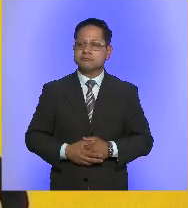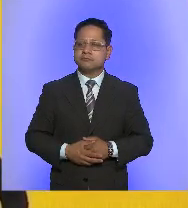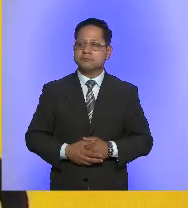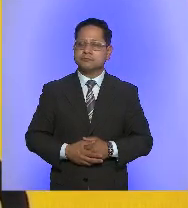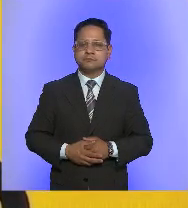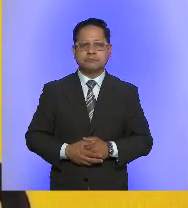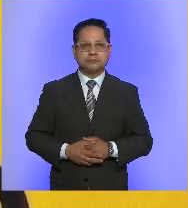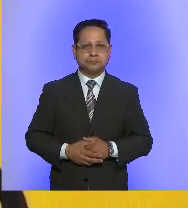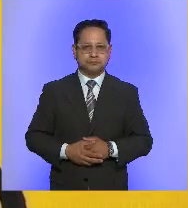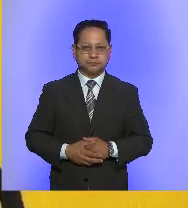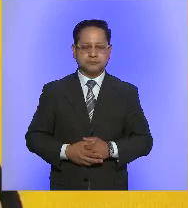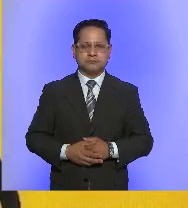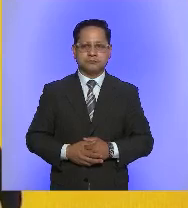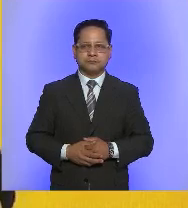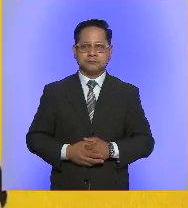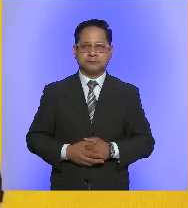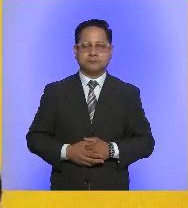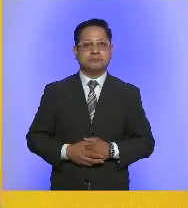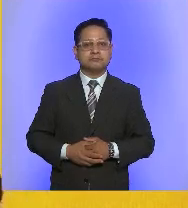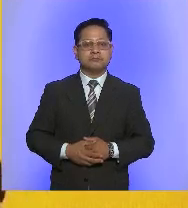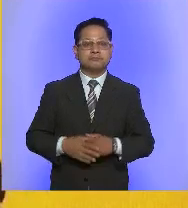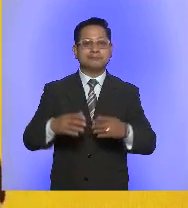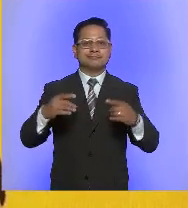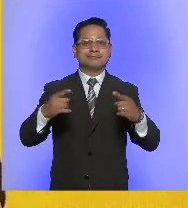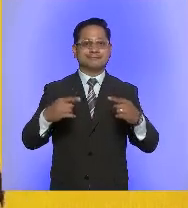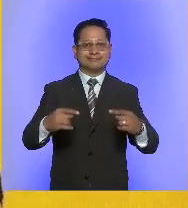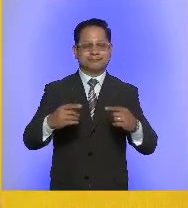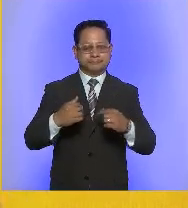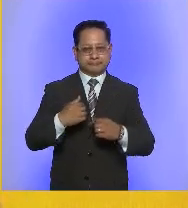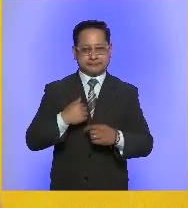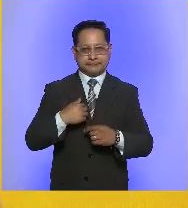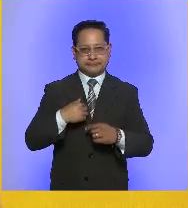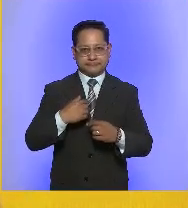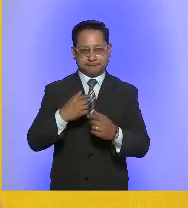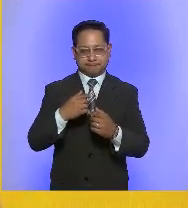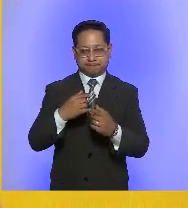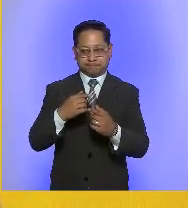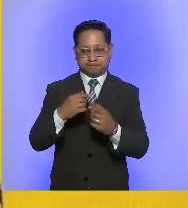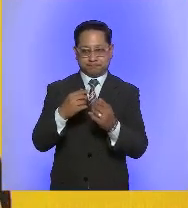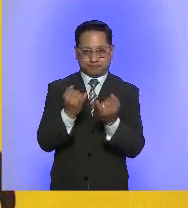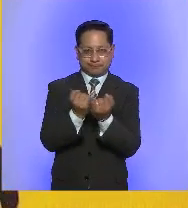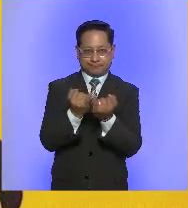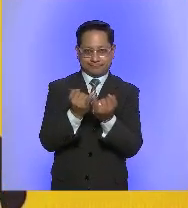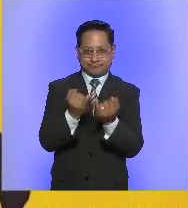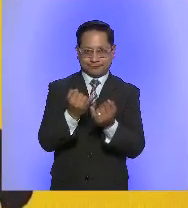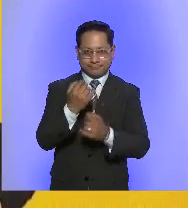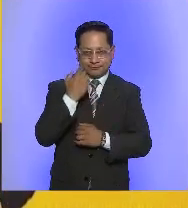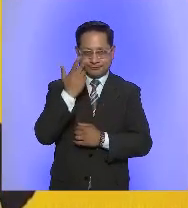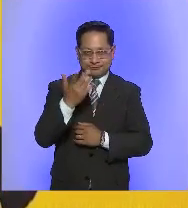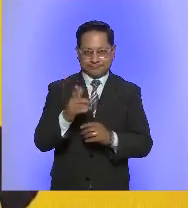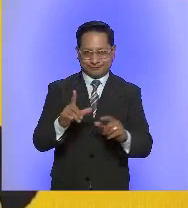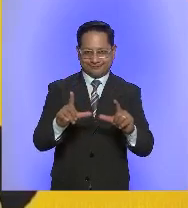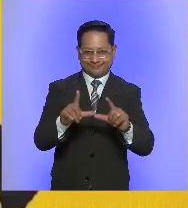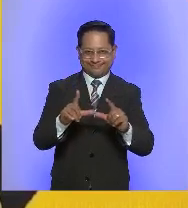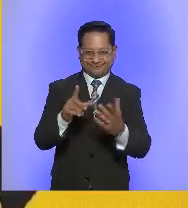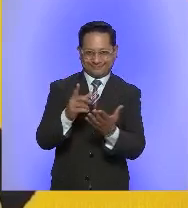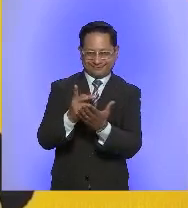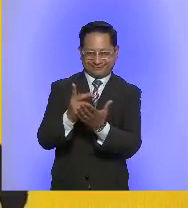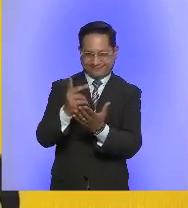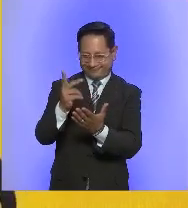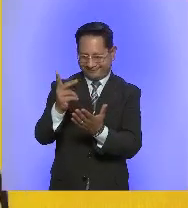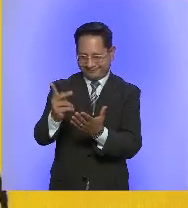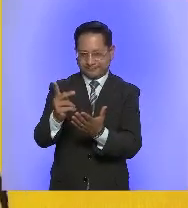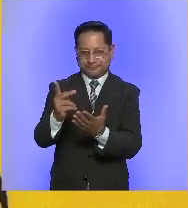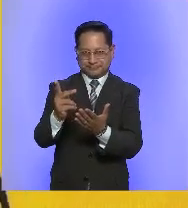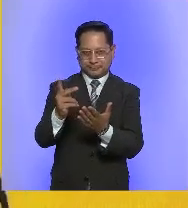A continuación, me permito entregar el reconocimiento al maestro Roberto